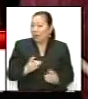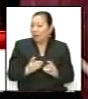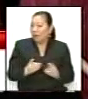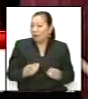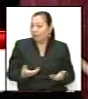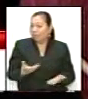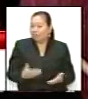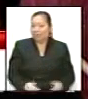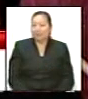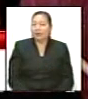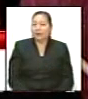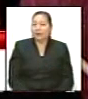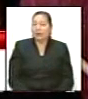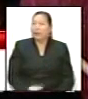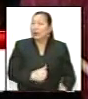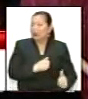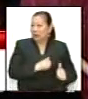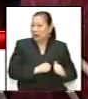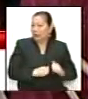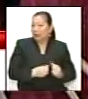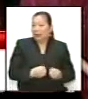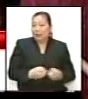departamento que ha sido muy afectado,